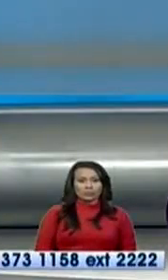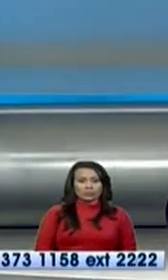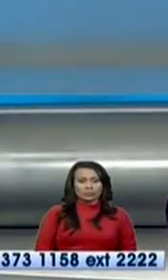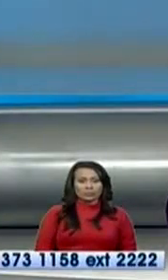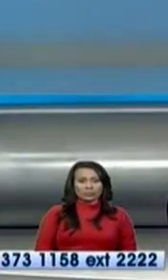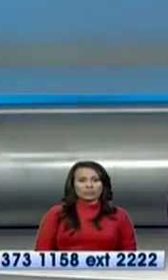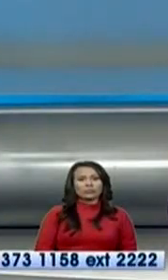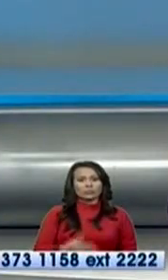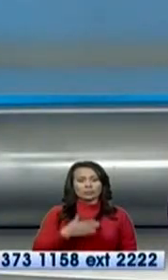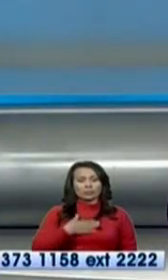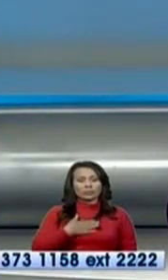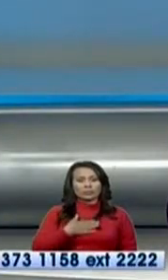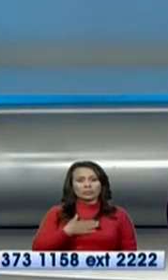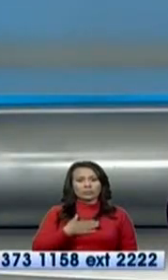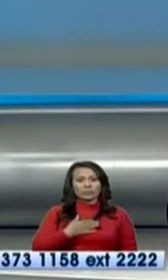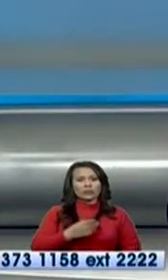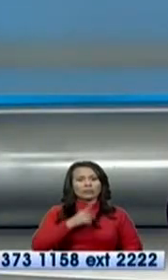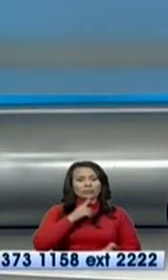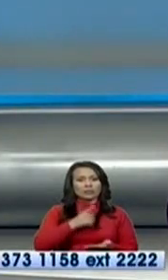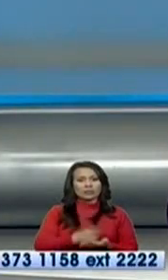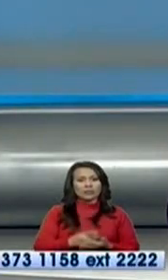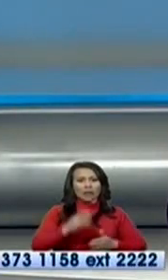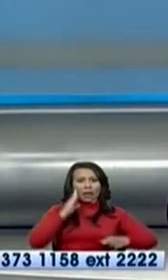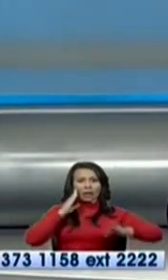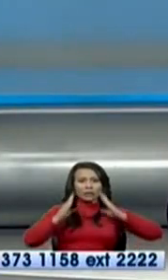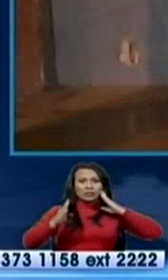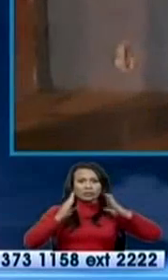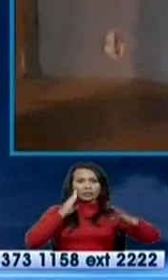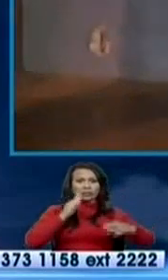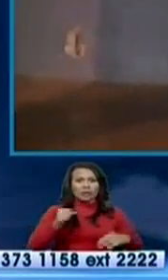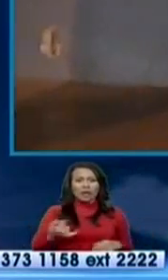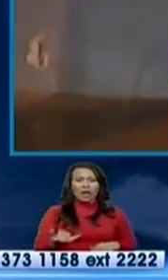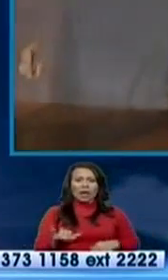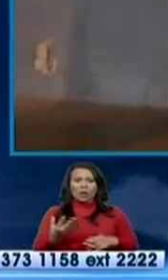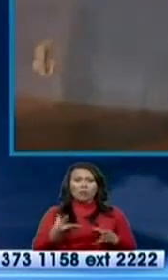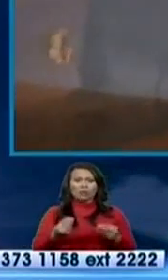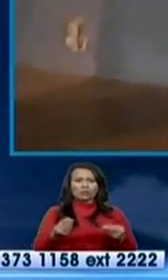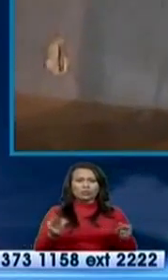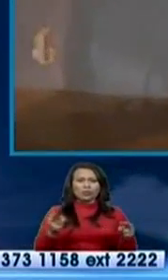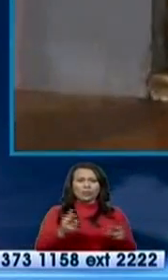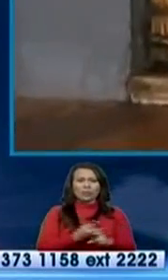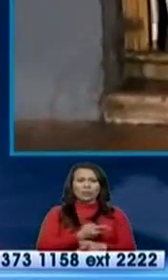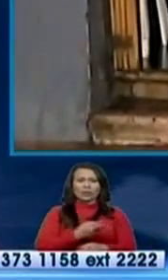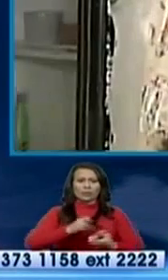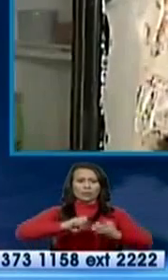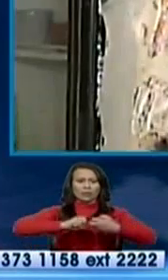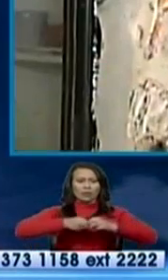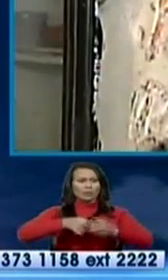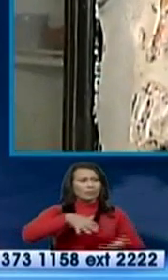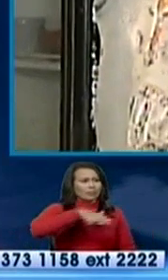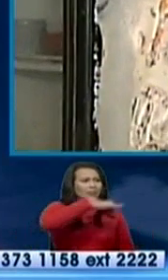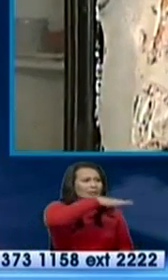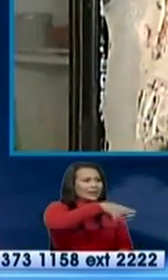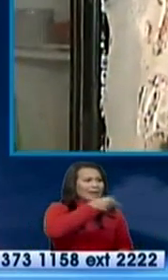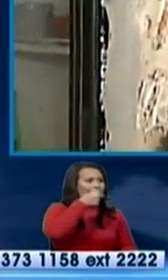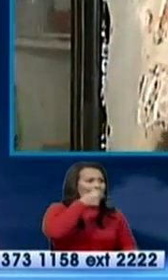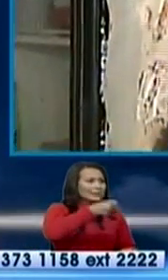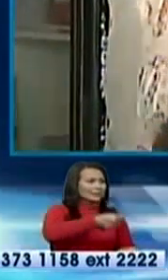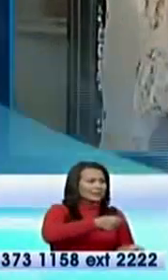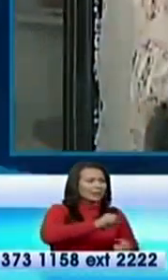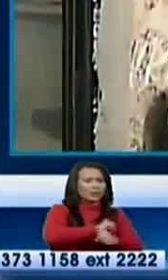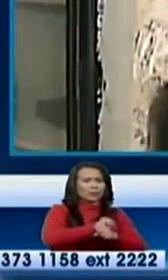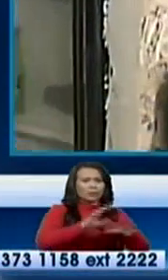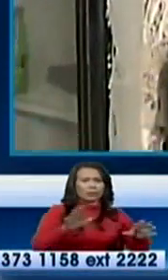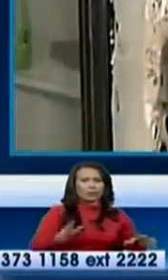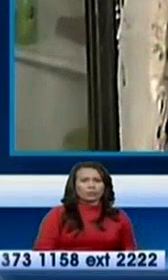La verdad es que llama la atención poderosamente que últimamente se presenten tanto accidente con gas. Se presenta tanto cliente como gas. El gas